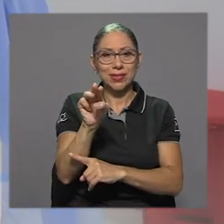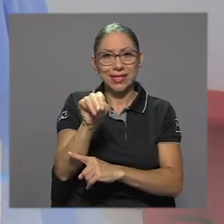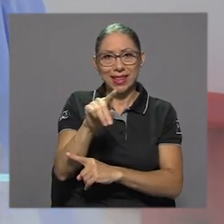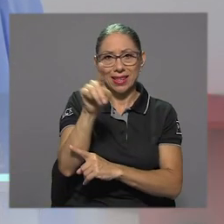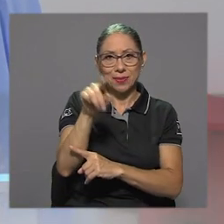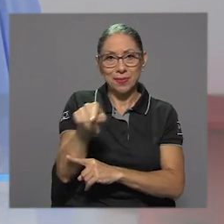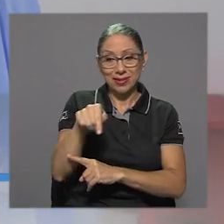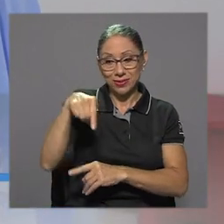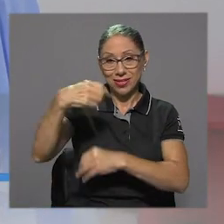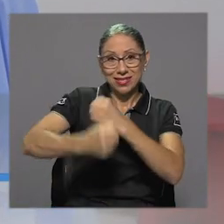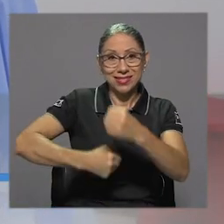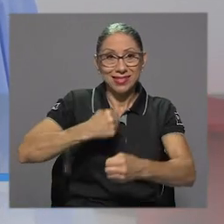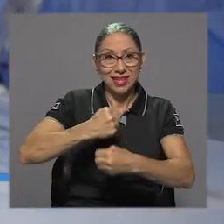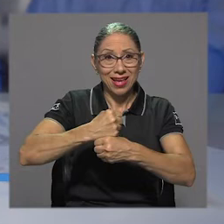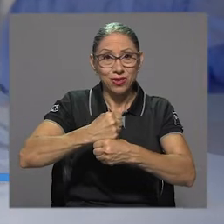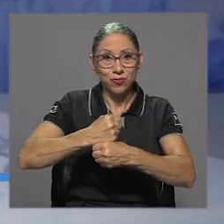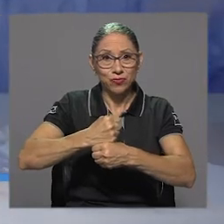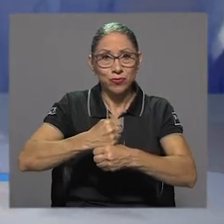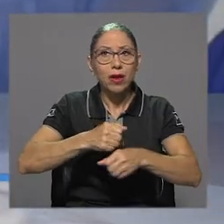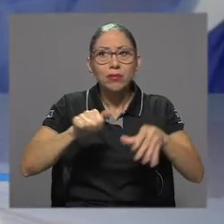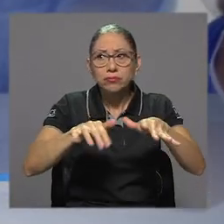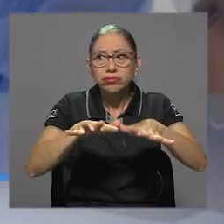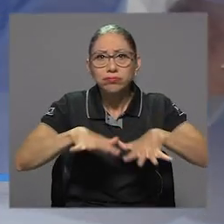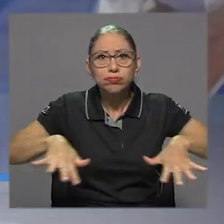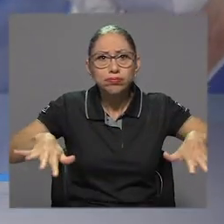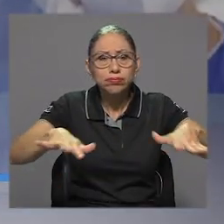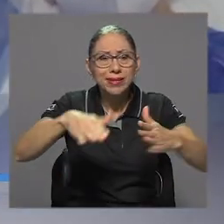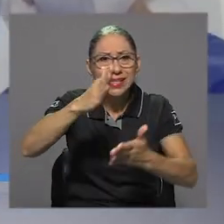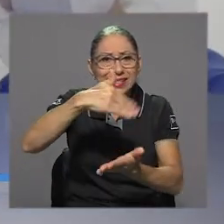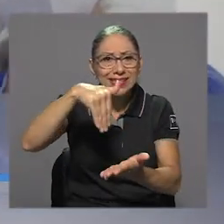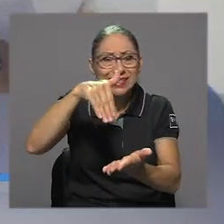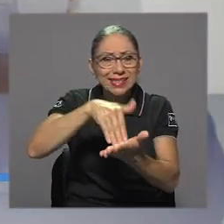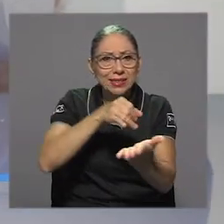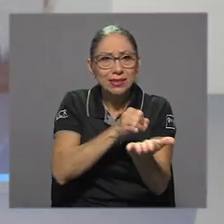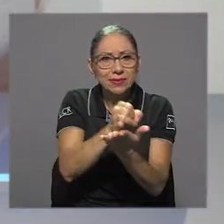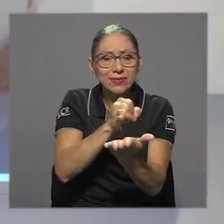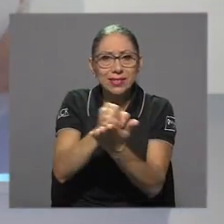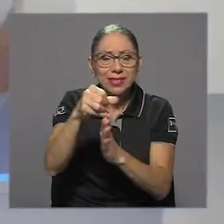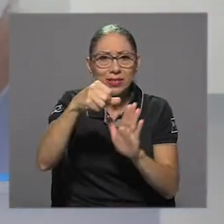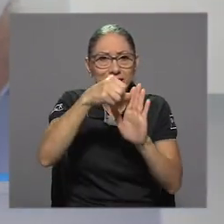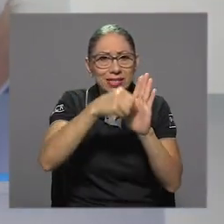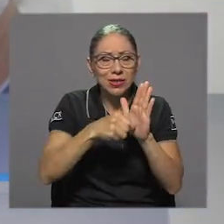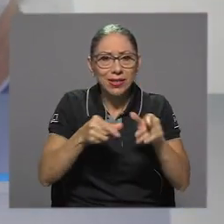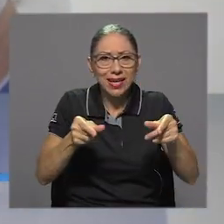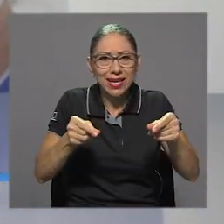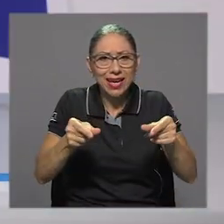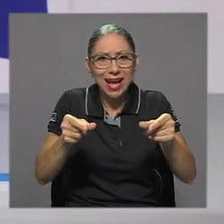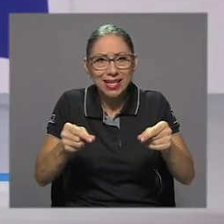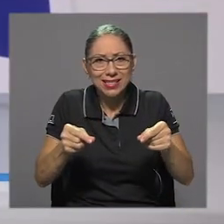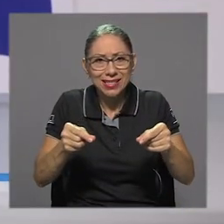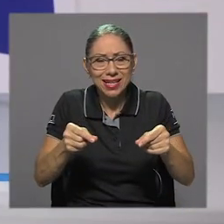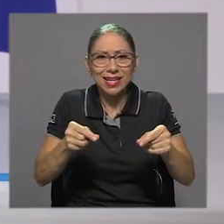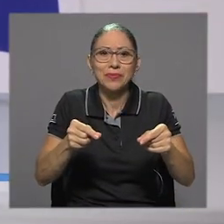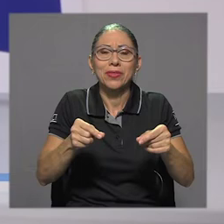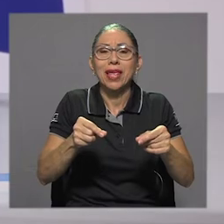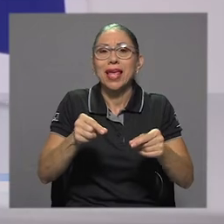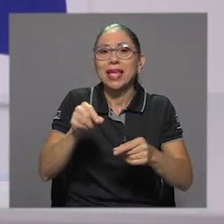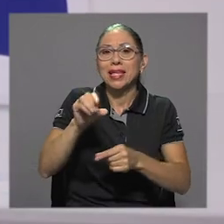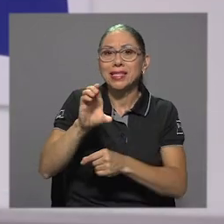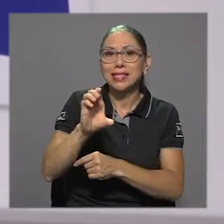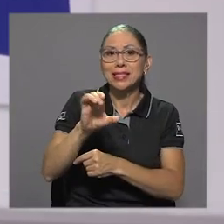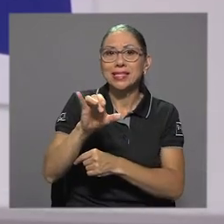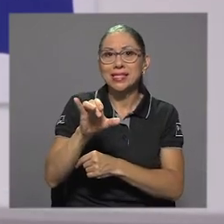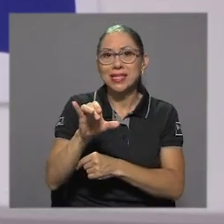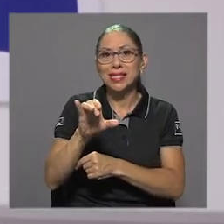Del 9 al 11 de marzo de este año se efectuó en las instalaciones del Centro de Investigación en Cirugía